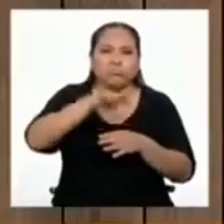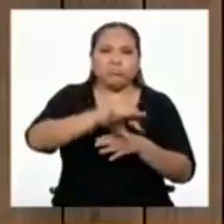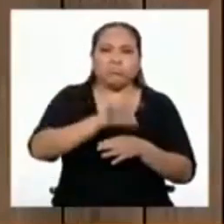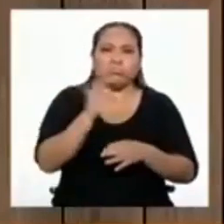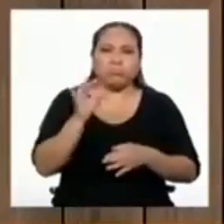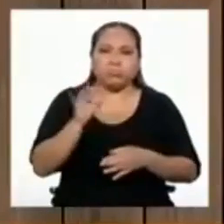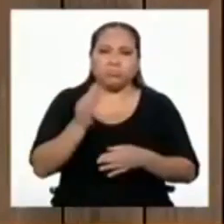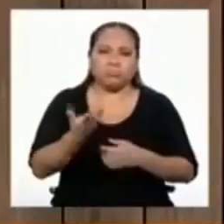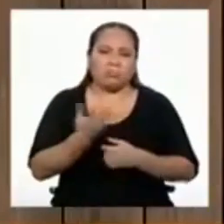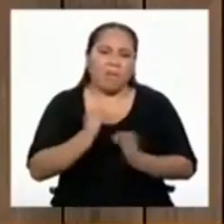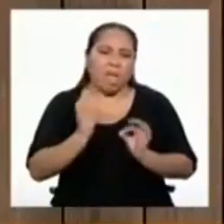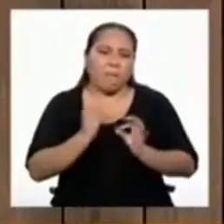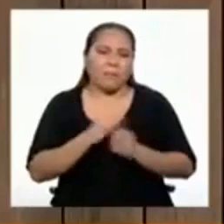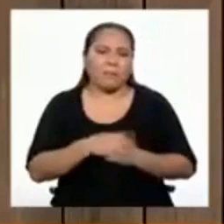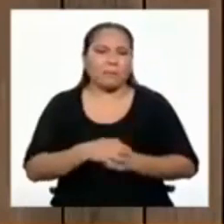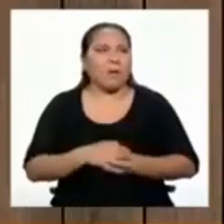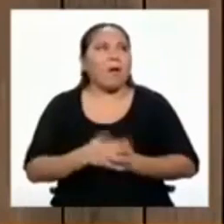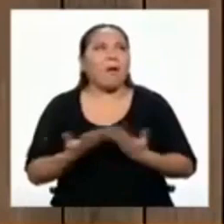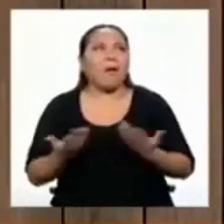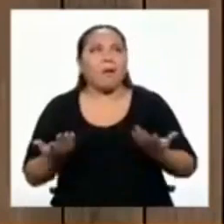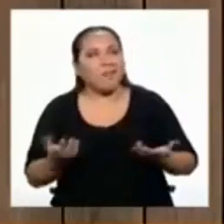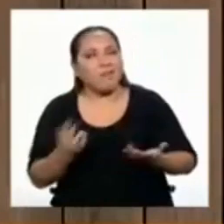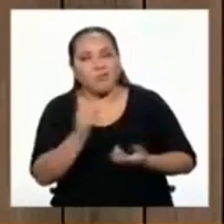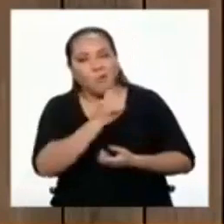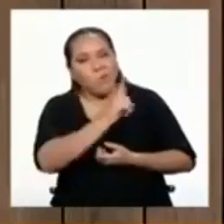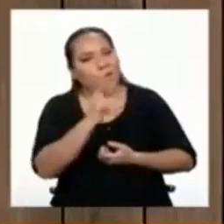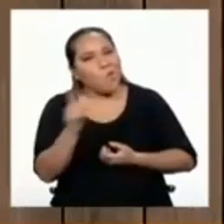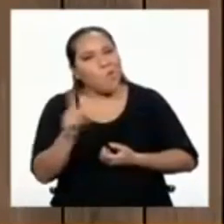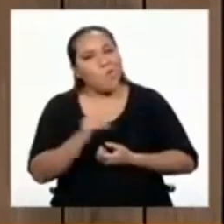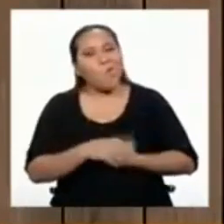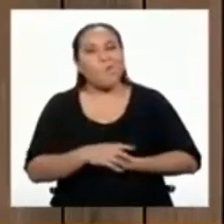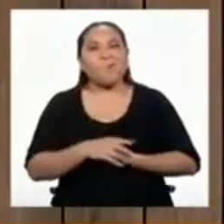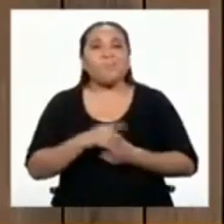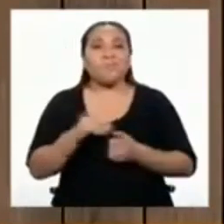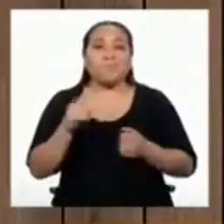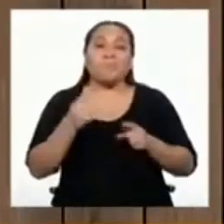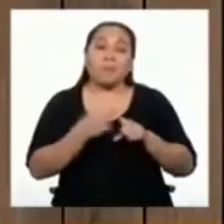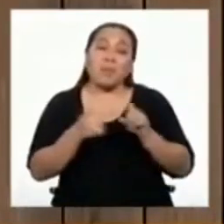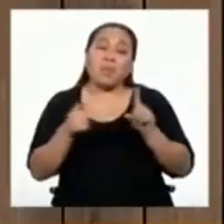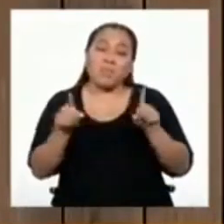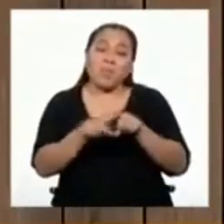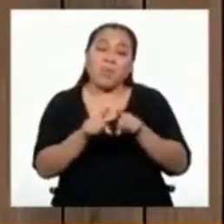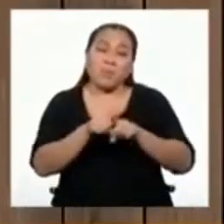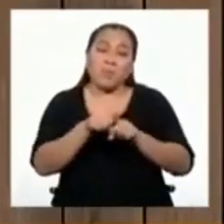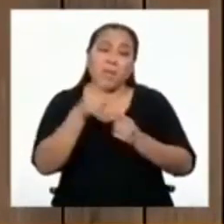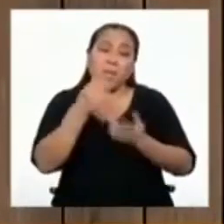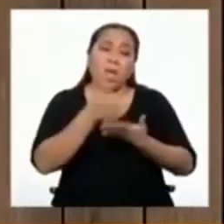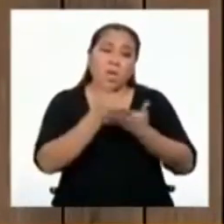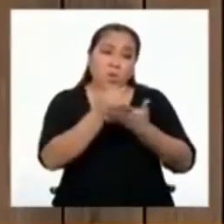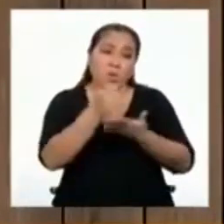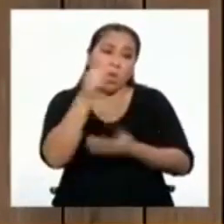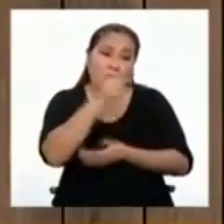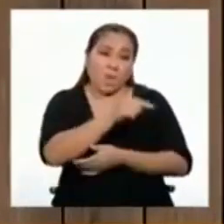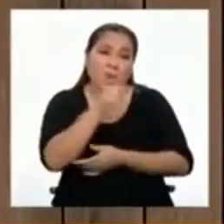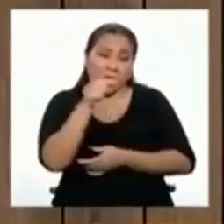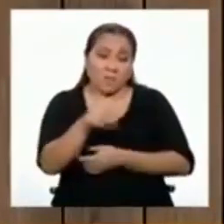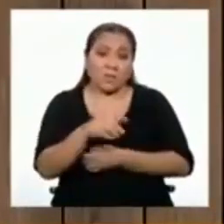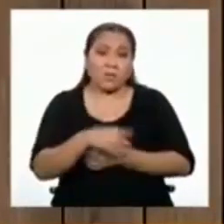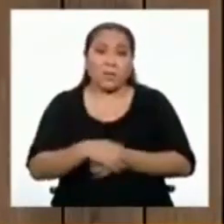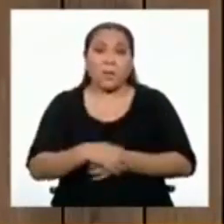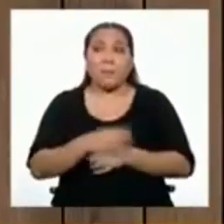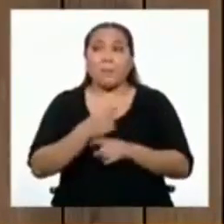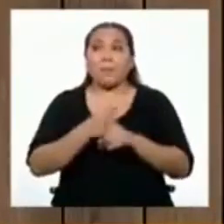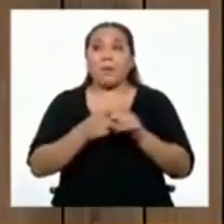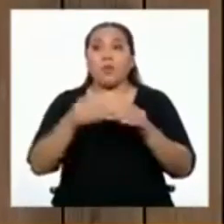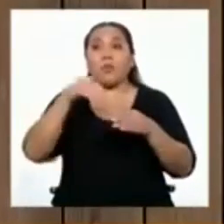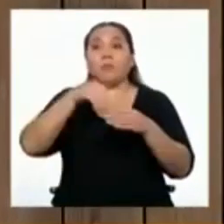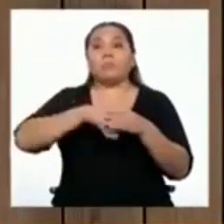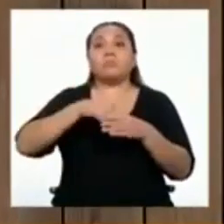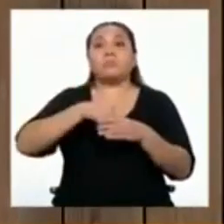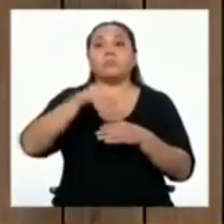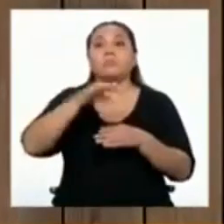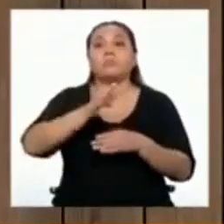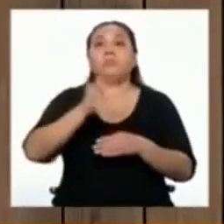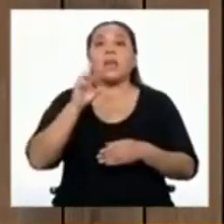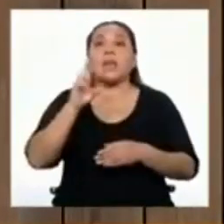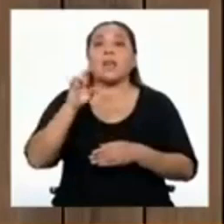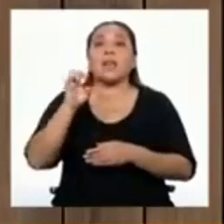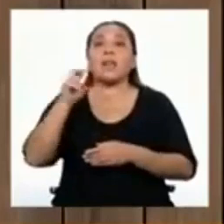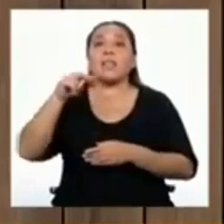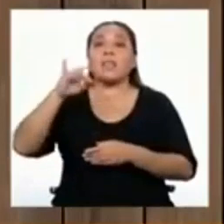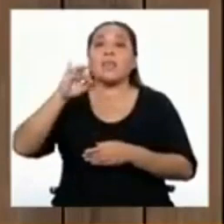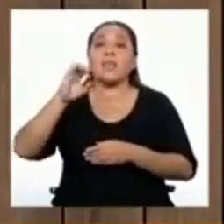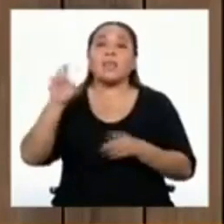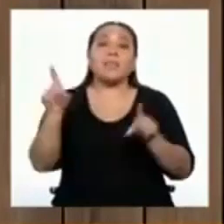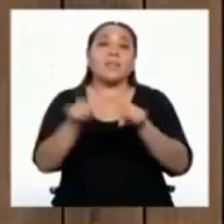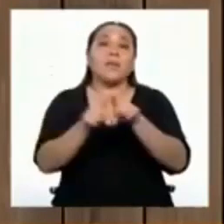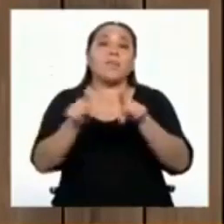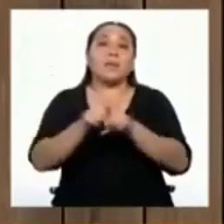Ay, Jonathan, tú te pasas. Pero efectivamente sirve para eso también. Y hablando de votar, junto a la RENIEC están